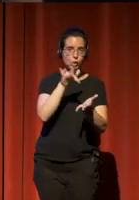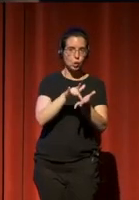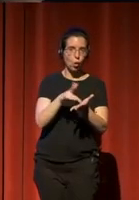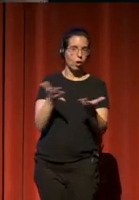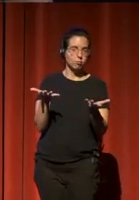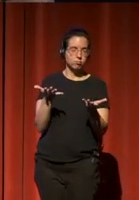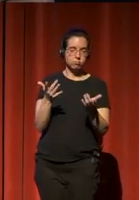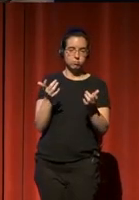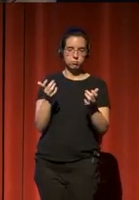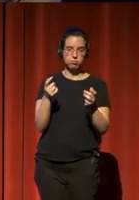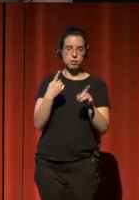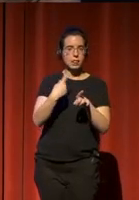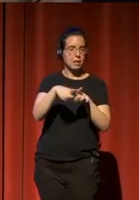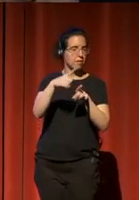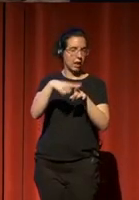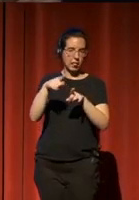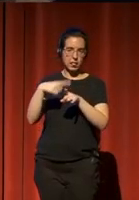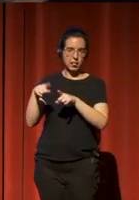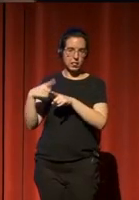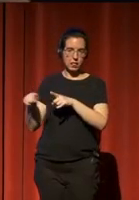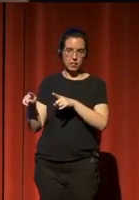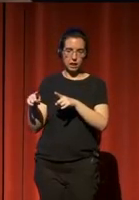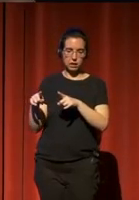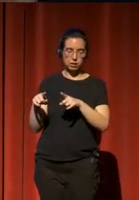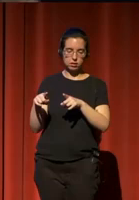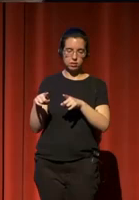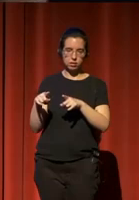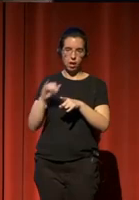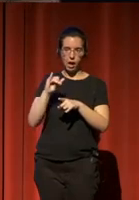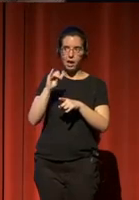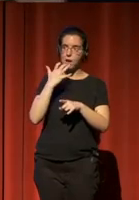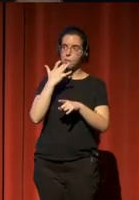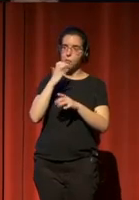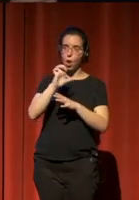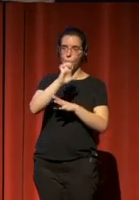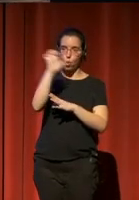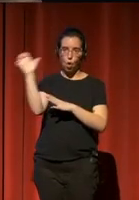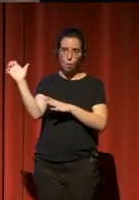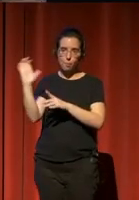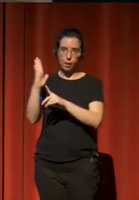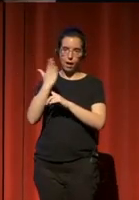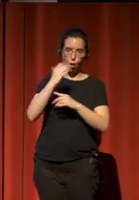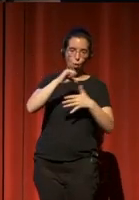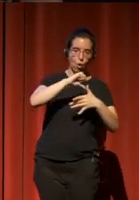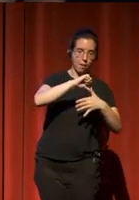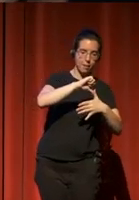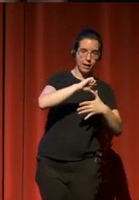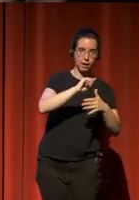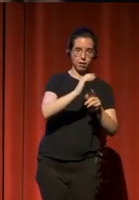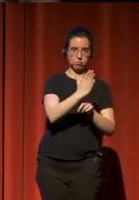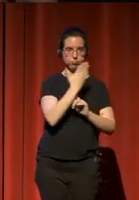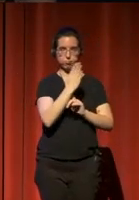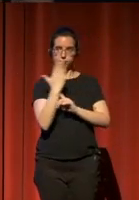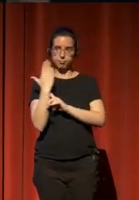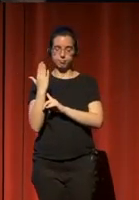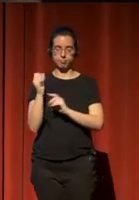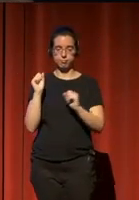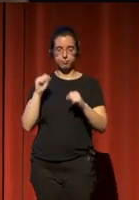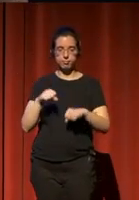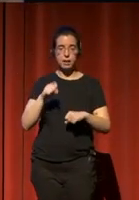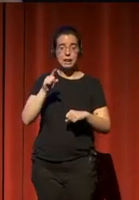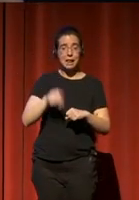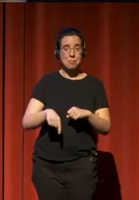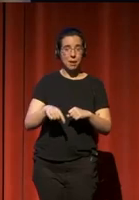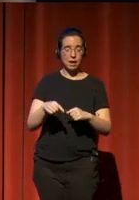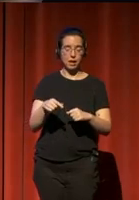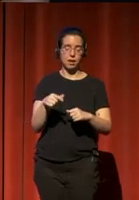hay diferentes diferentes referentes también europeos o latinoamericanos e abordamos también